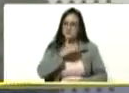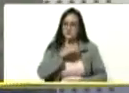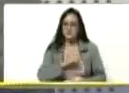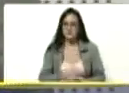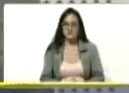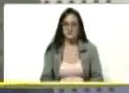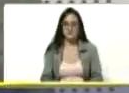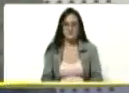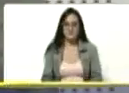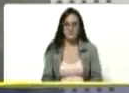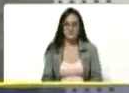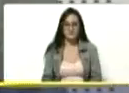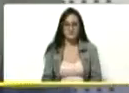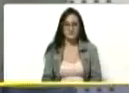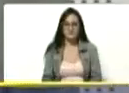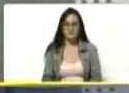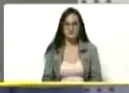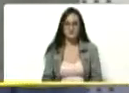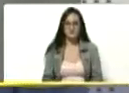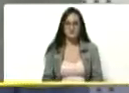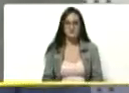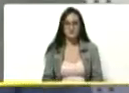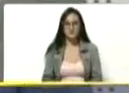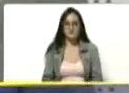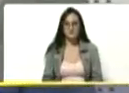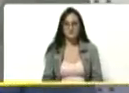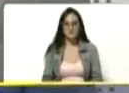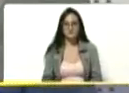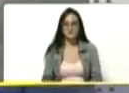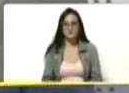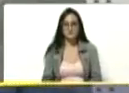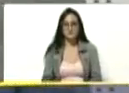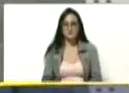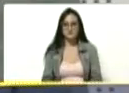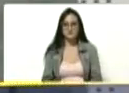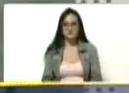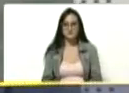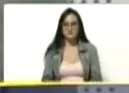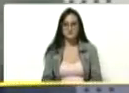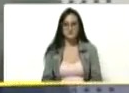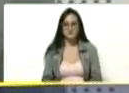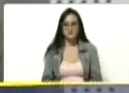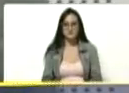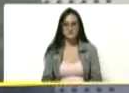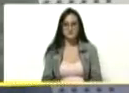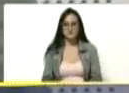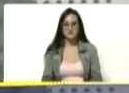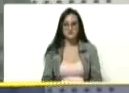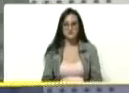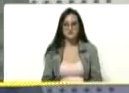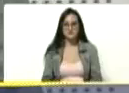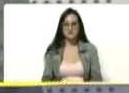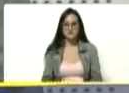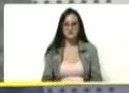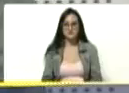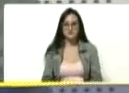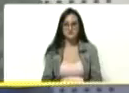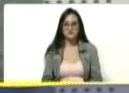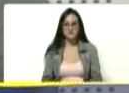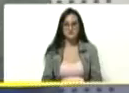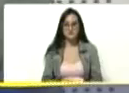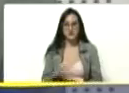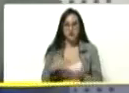unfair and quite frankly immoral. Contra embargo against our brothers and sisters